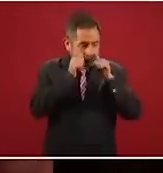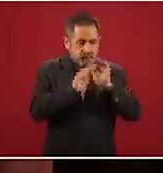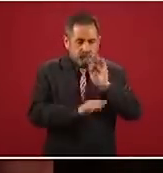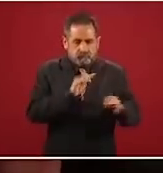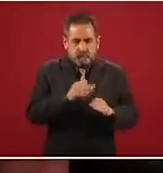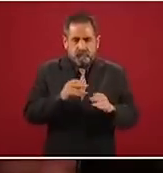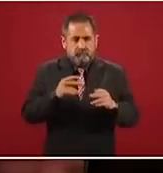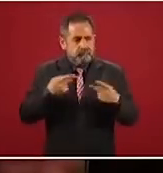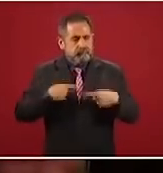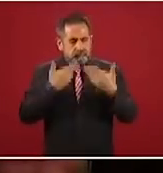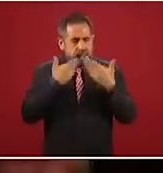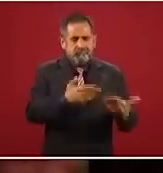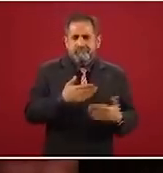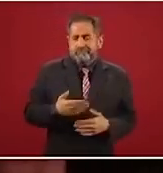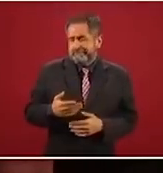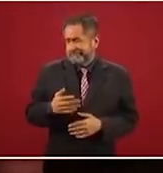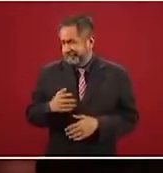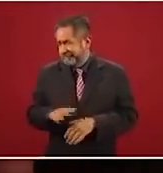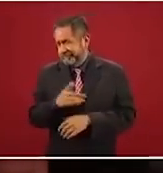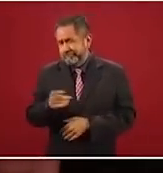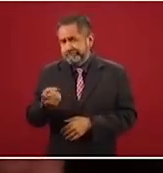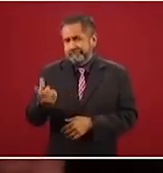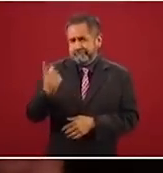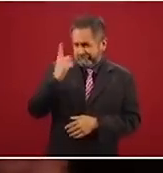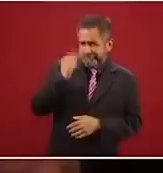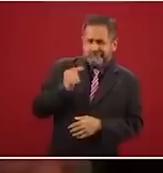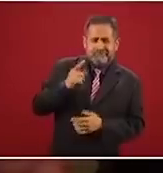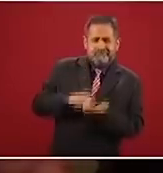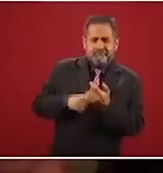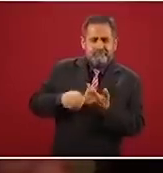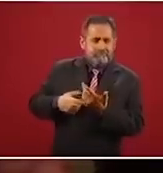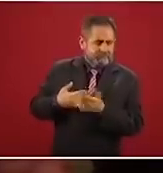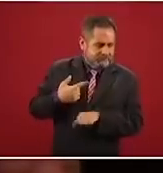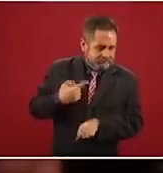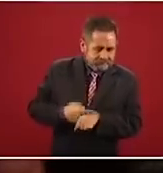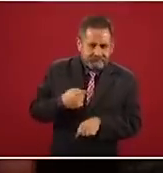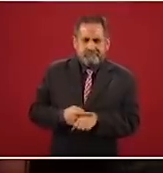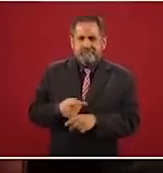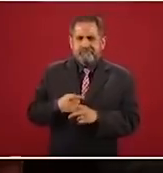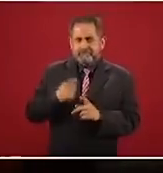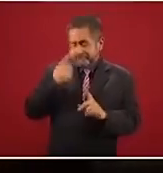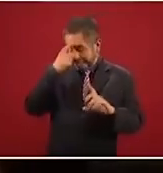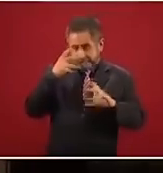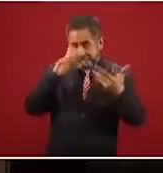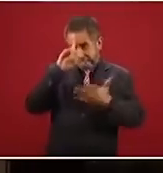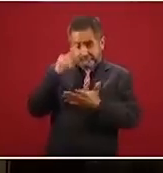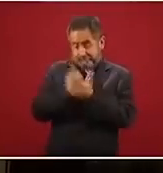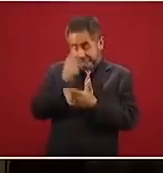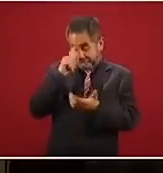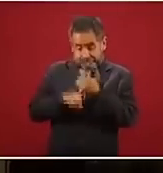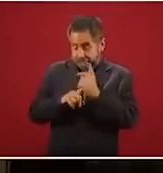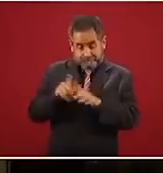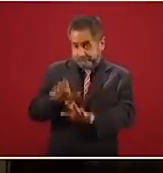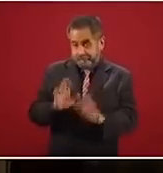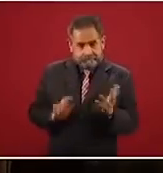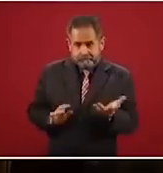los ciudadanos? Porque muchas veces estos maltratos se enferman, provocan trastornos emocionales y